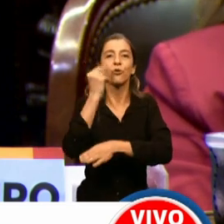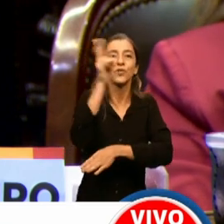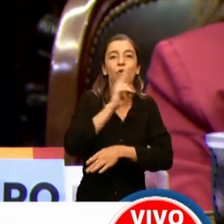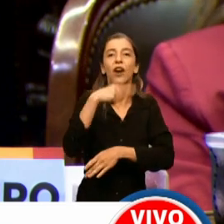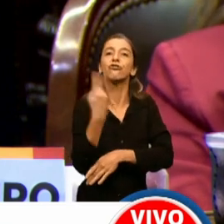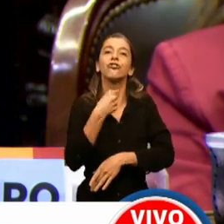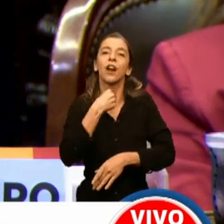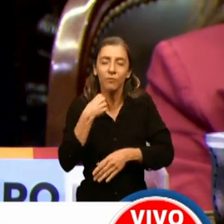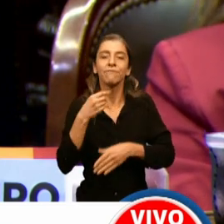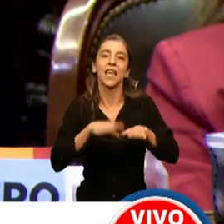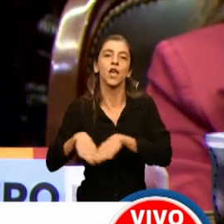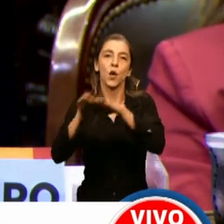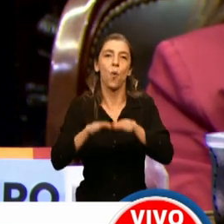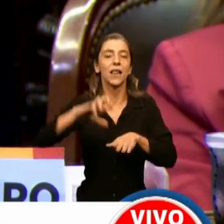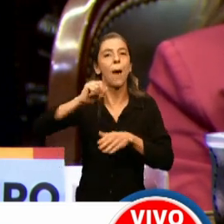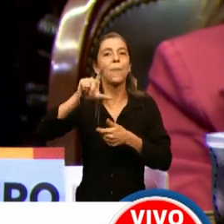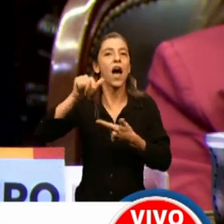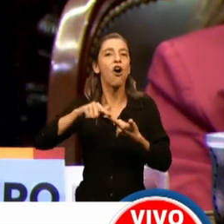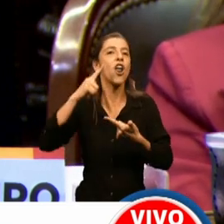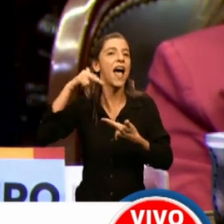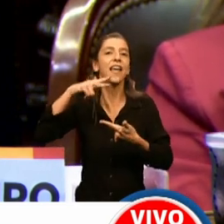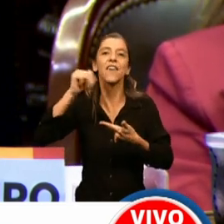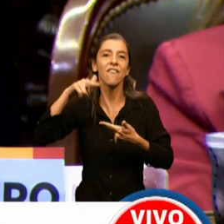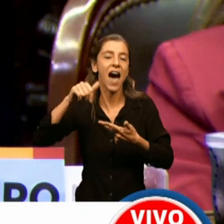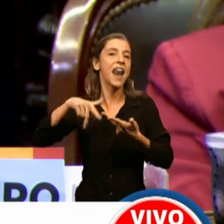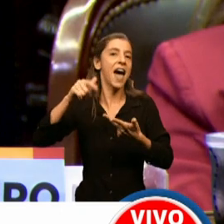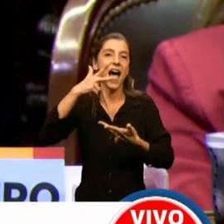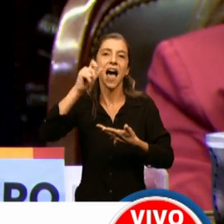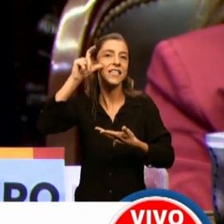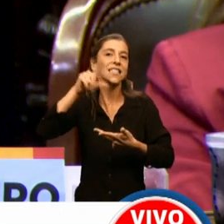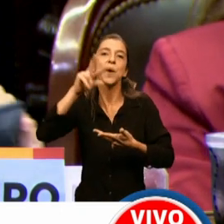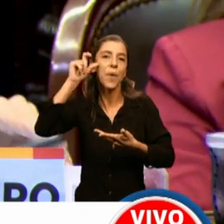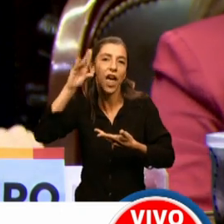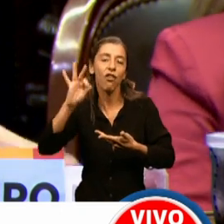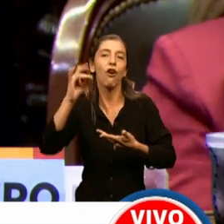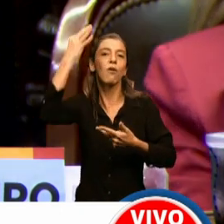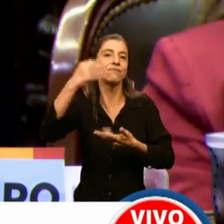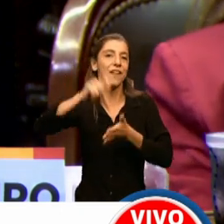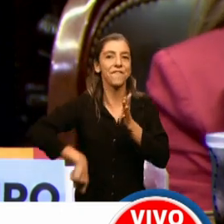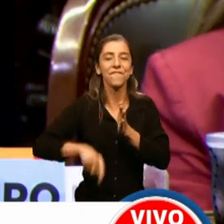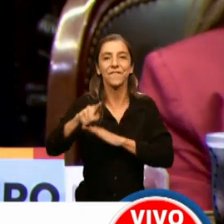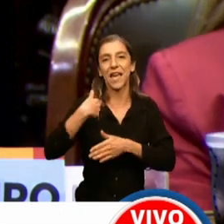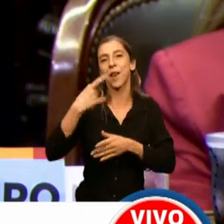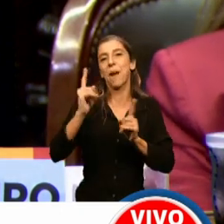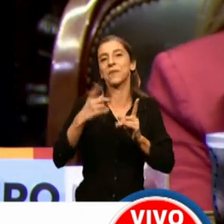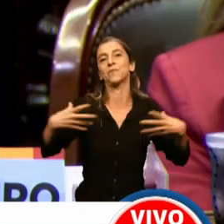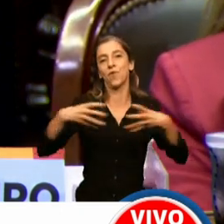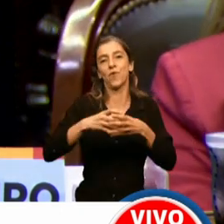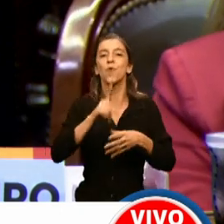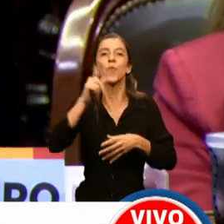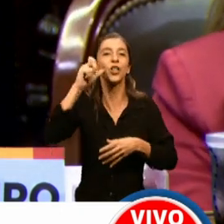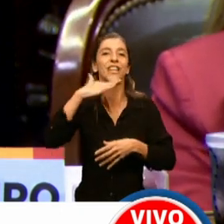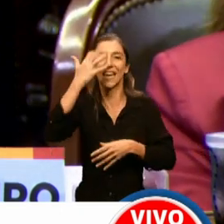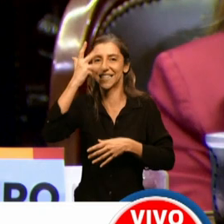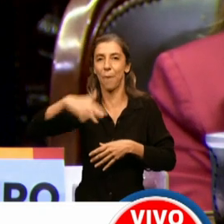que la igualdad paola y vana acevedo del teje de san martín así que compañeros y compañeras